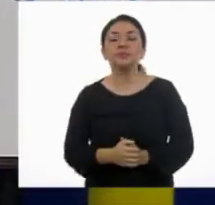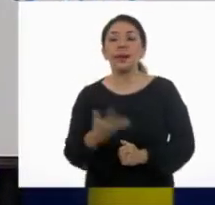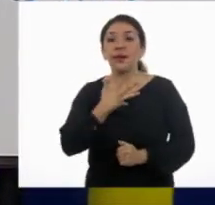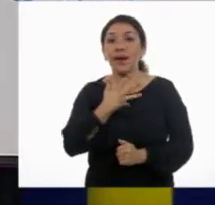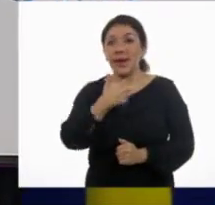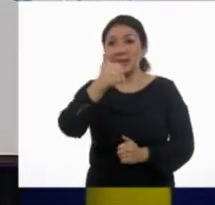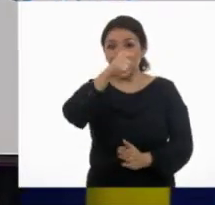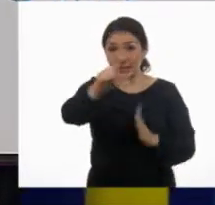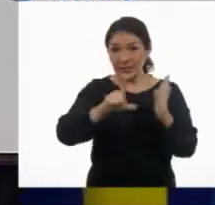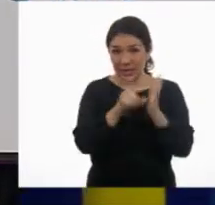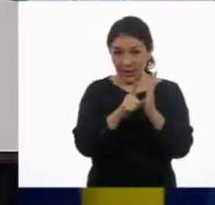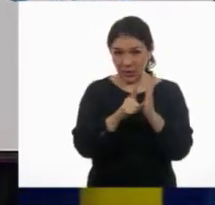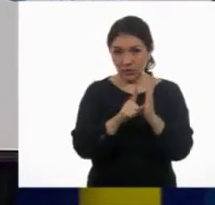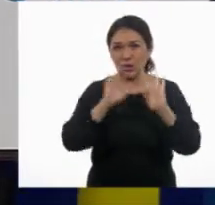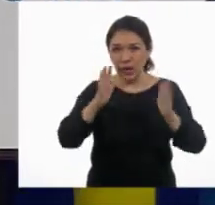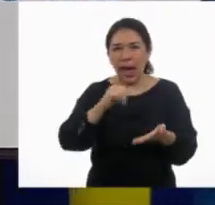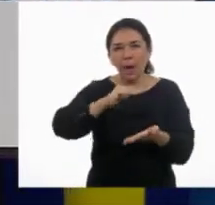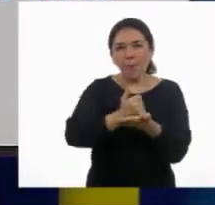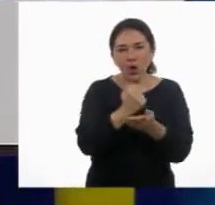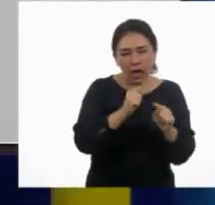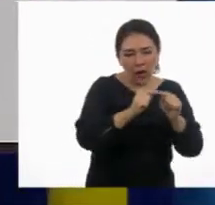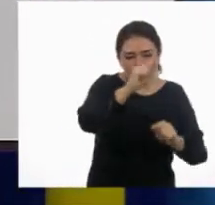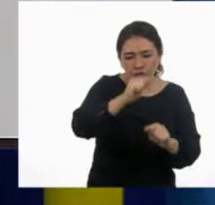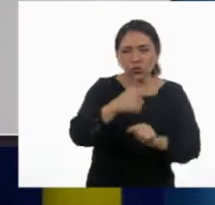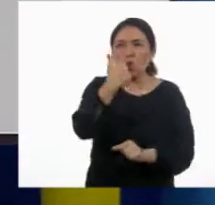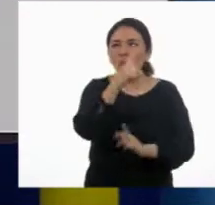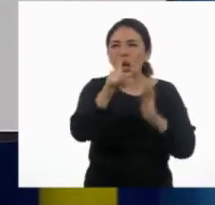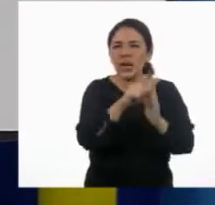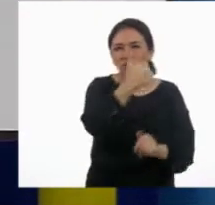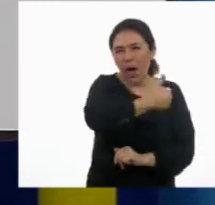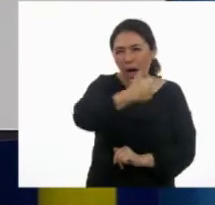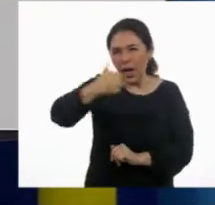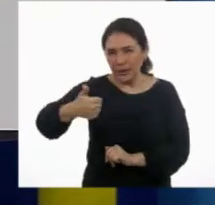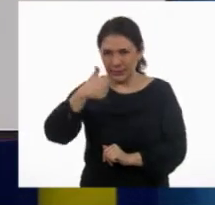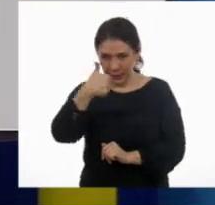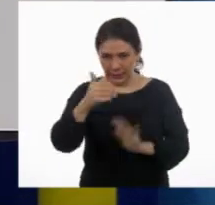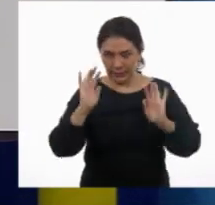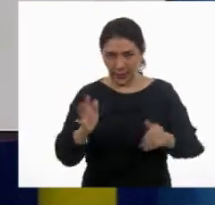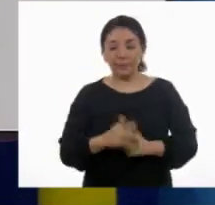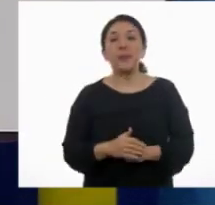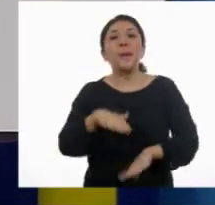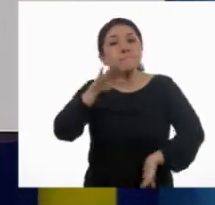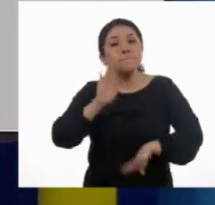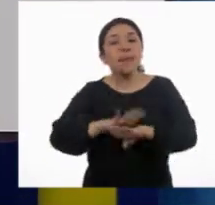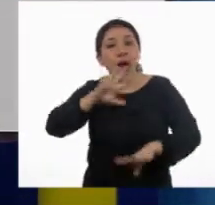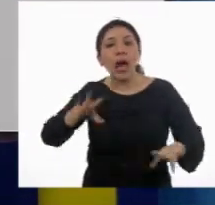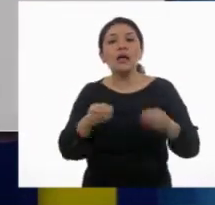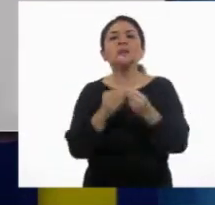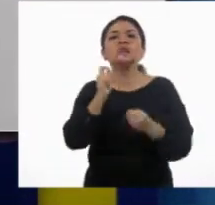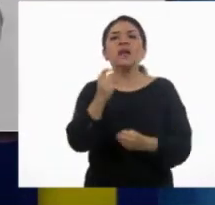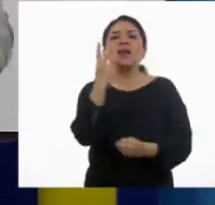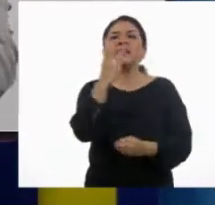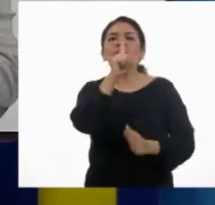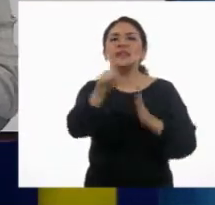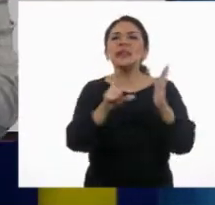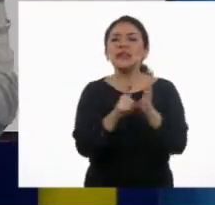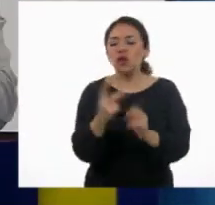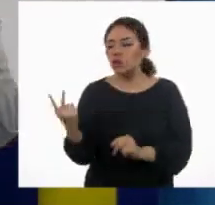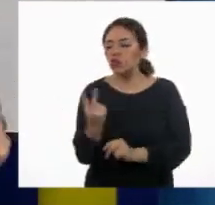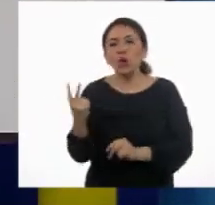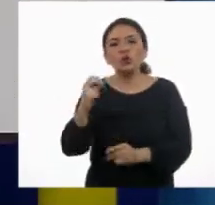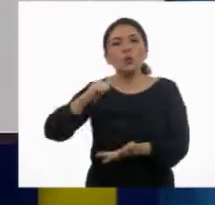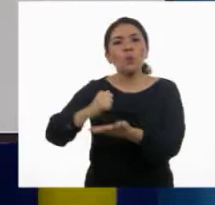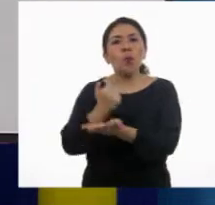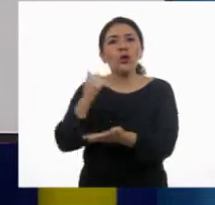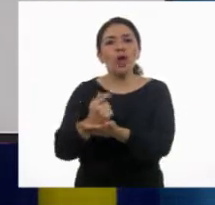6 litros que ya envasamos, ¿verdad? Sí. Más los 3 litros de estas 2